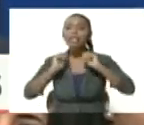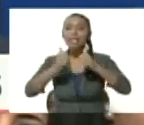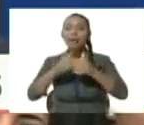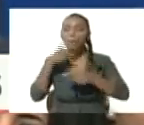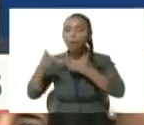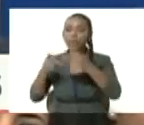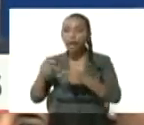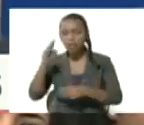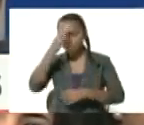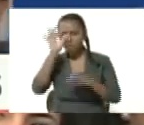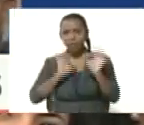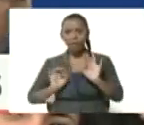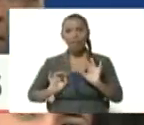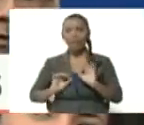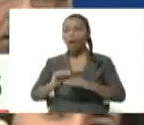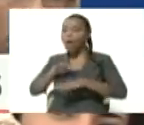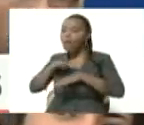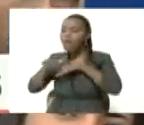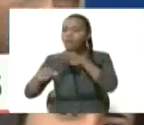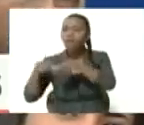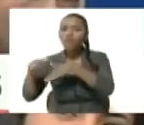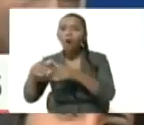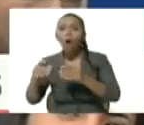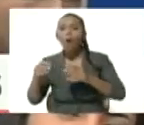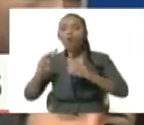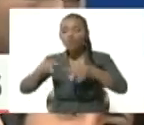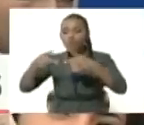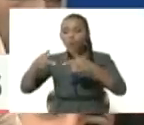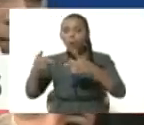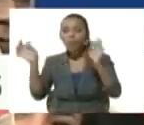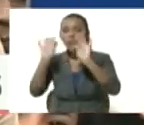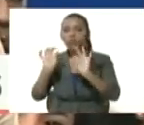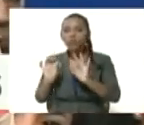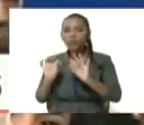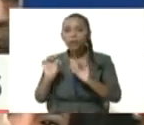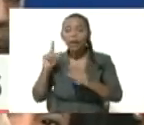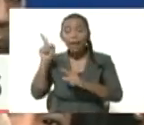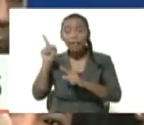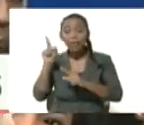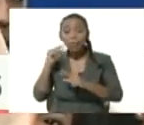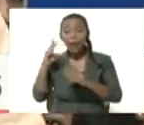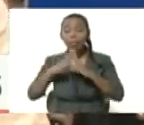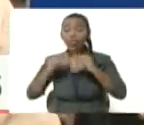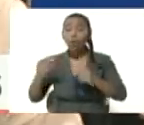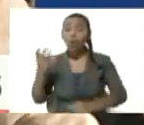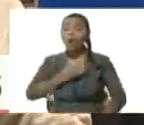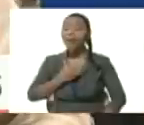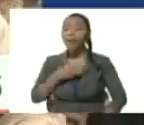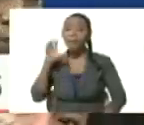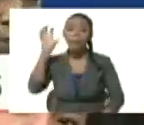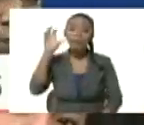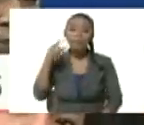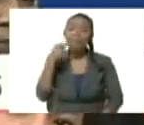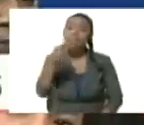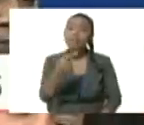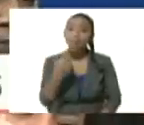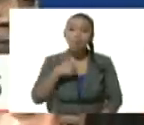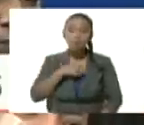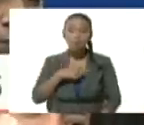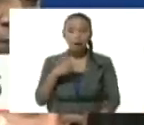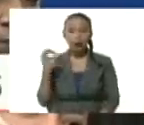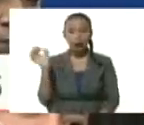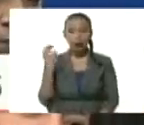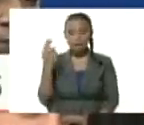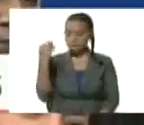duda avanzar a la construcción de un modelo de gestión que sea referencia para todos los alcaldes del país. Decíamos que a ninguno nos han enseñado a ser